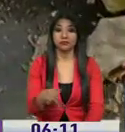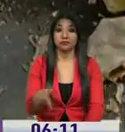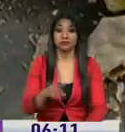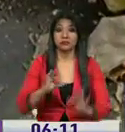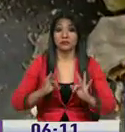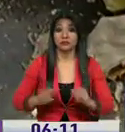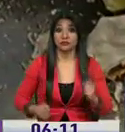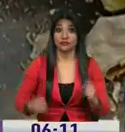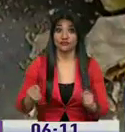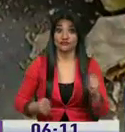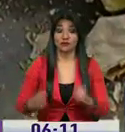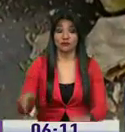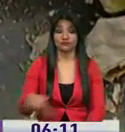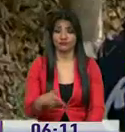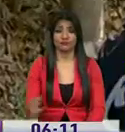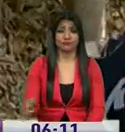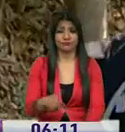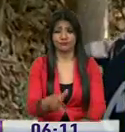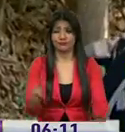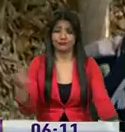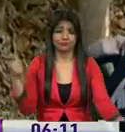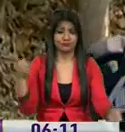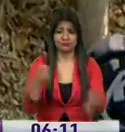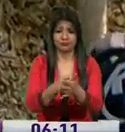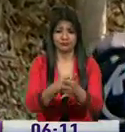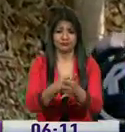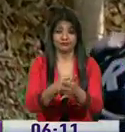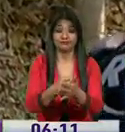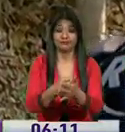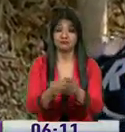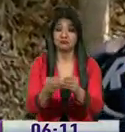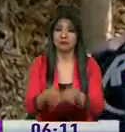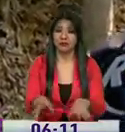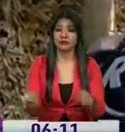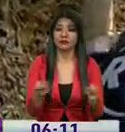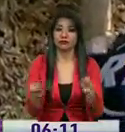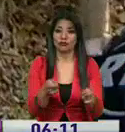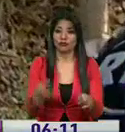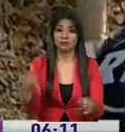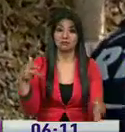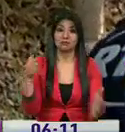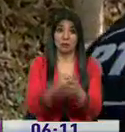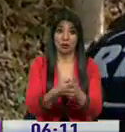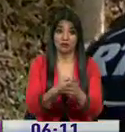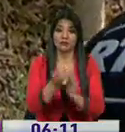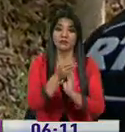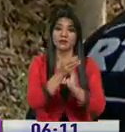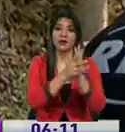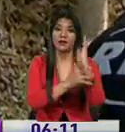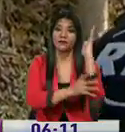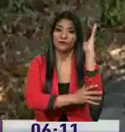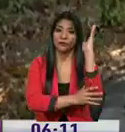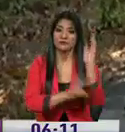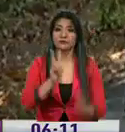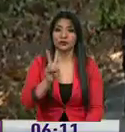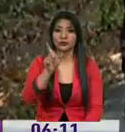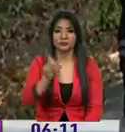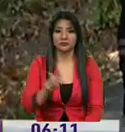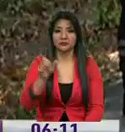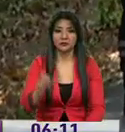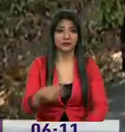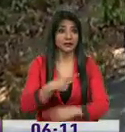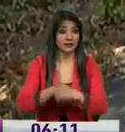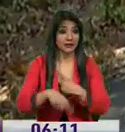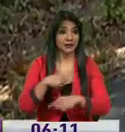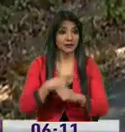habría perdido pista. Producto de una pérdida de pista, un estrellamiento con un árbol, dos personas heridas. En el vehículo